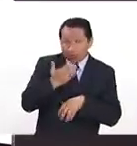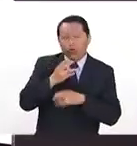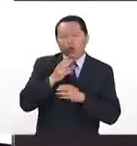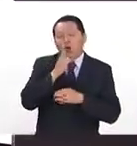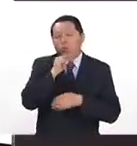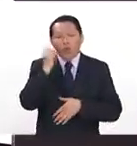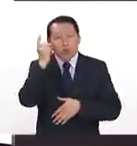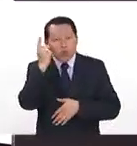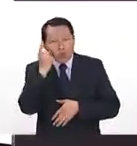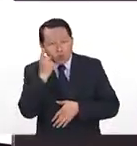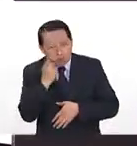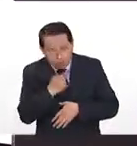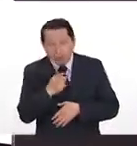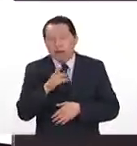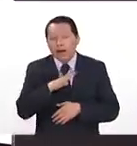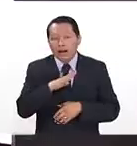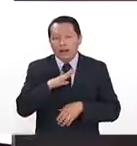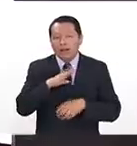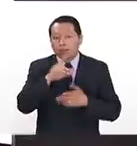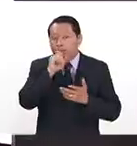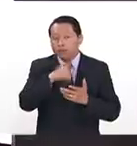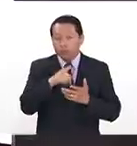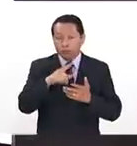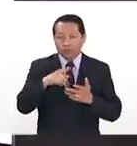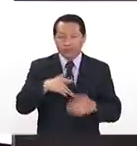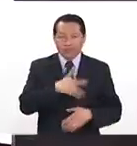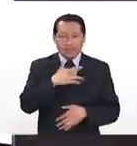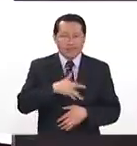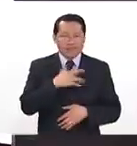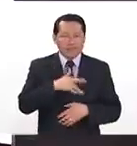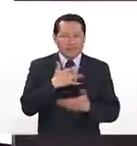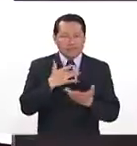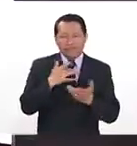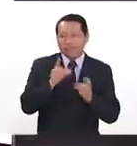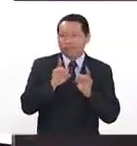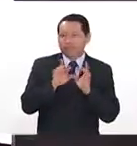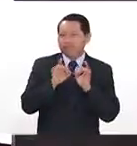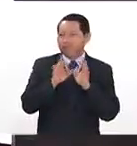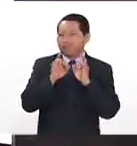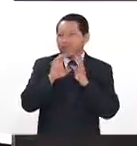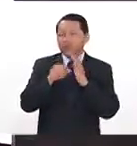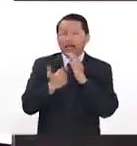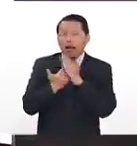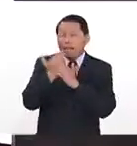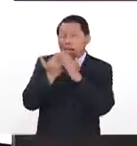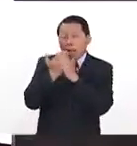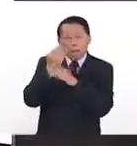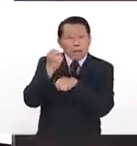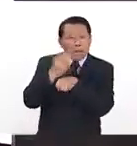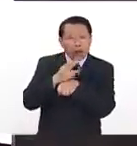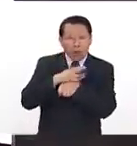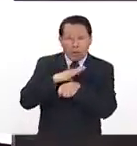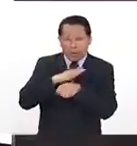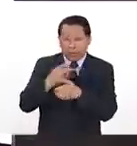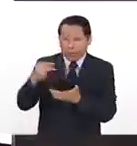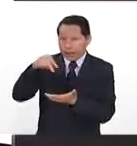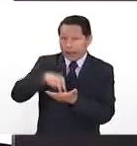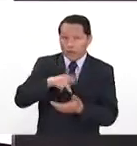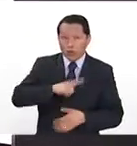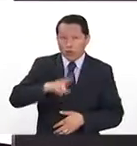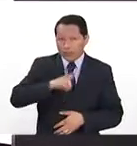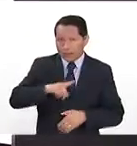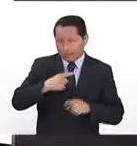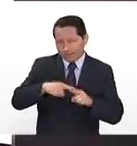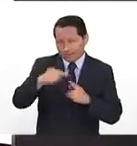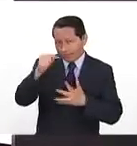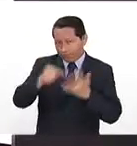sueño, que tienen cambios bruscos en el estado de ánimo, que se levantan en la madrugada a orinar, son de los primeros datos tal vez que podemos estar